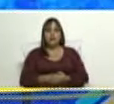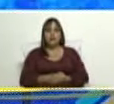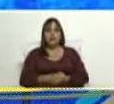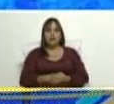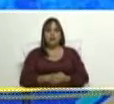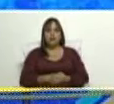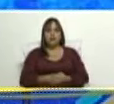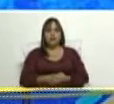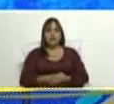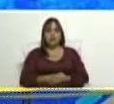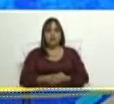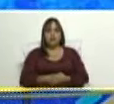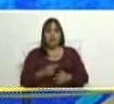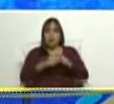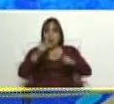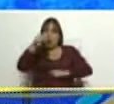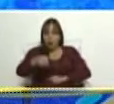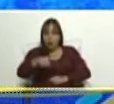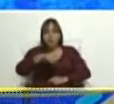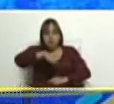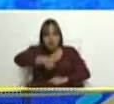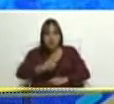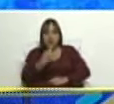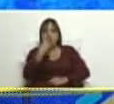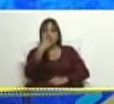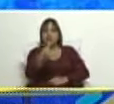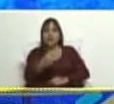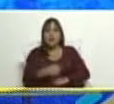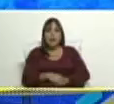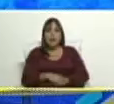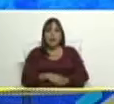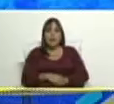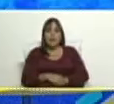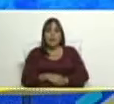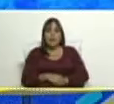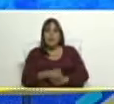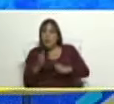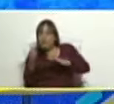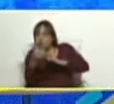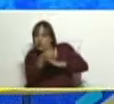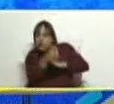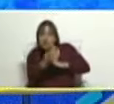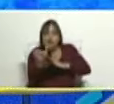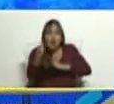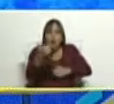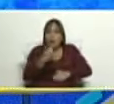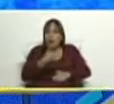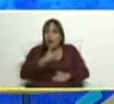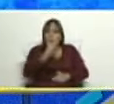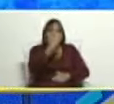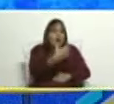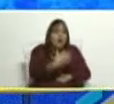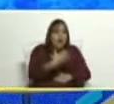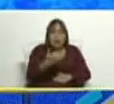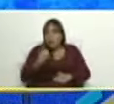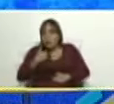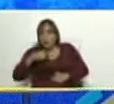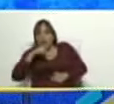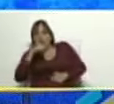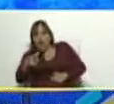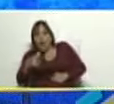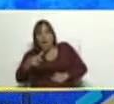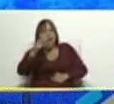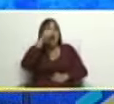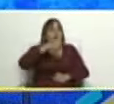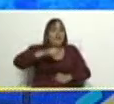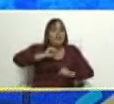Pero hoy podemos decir, por donde se han metido, por las buenas o por las malas, el